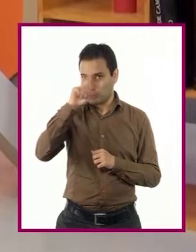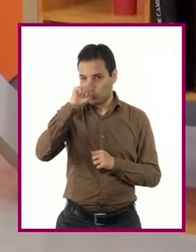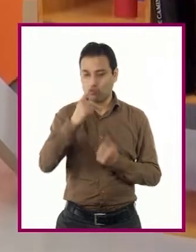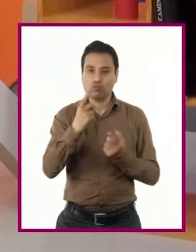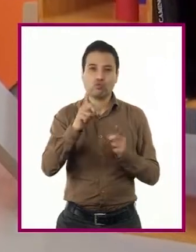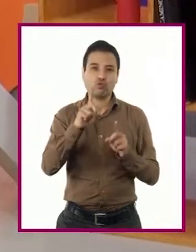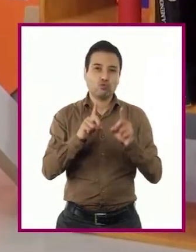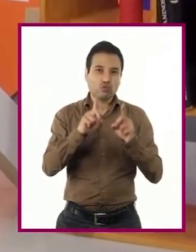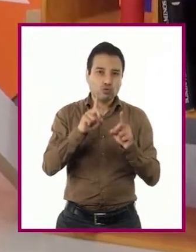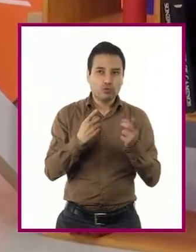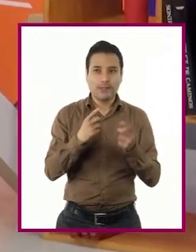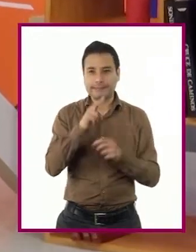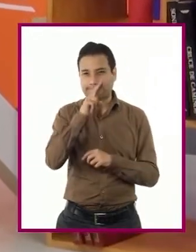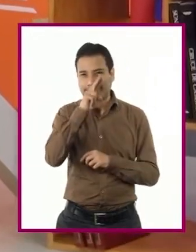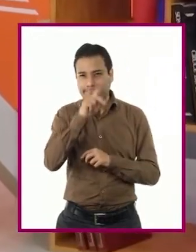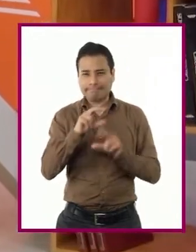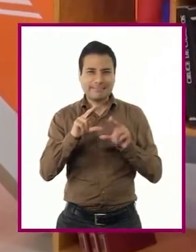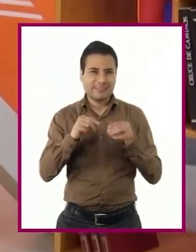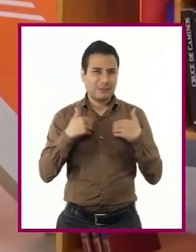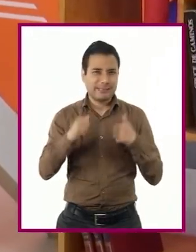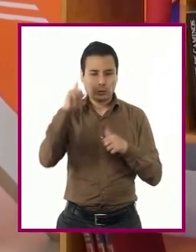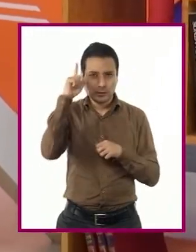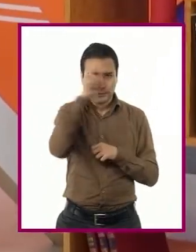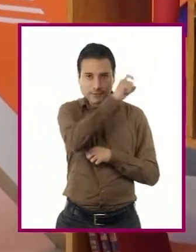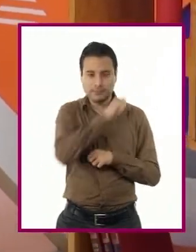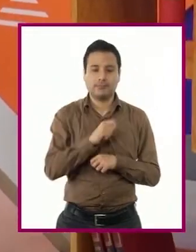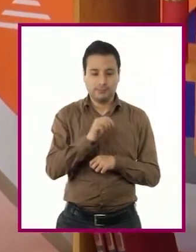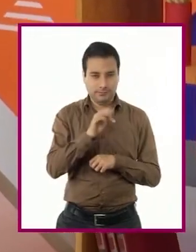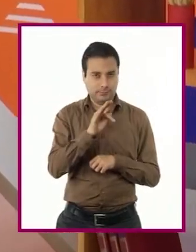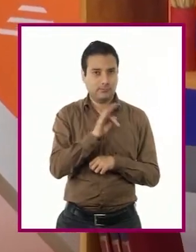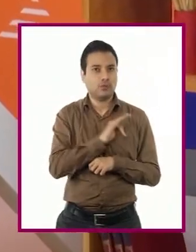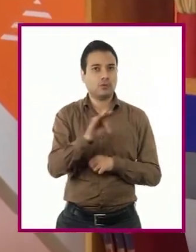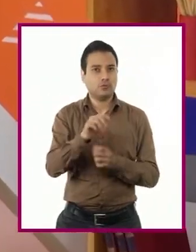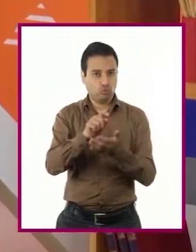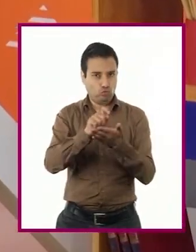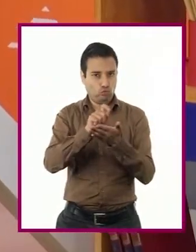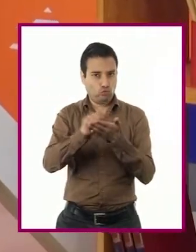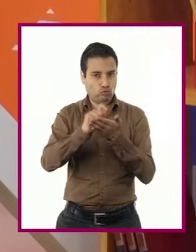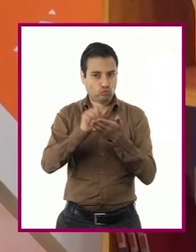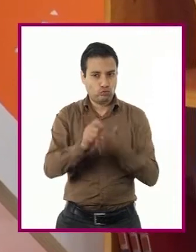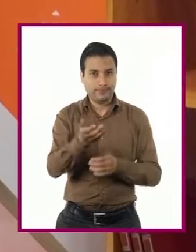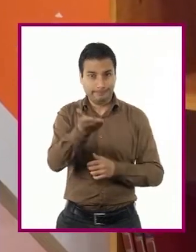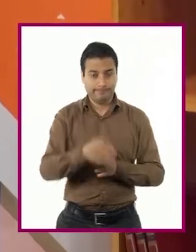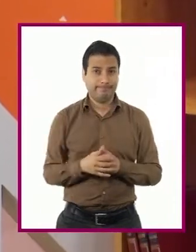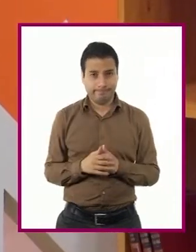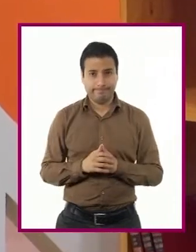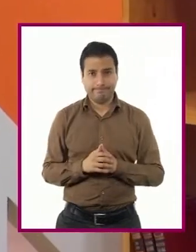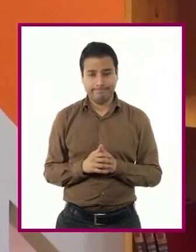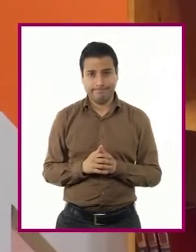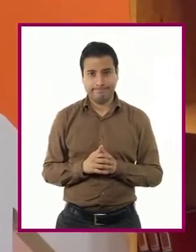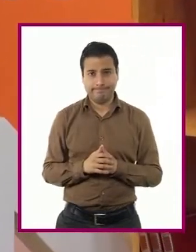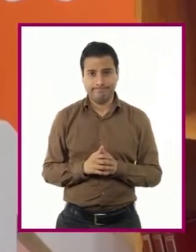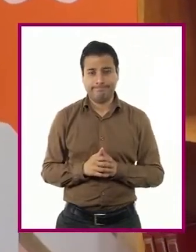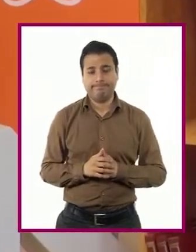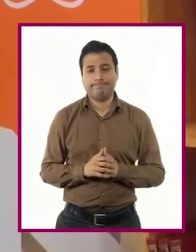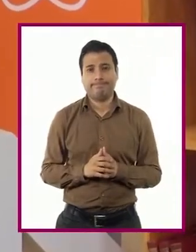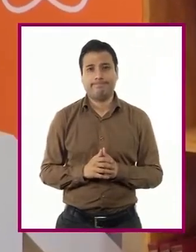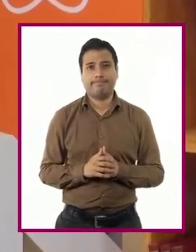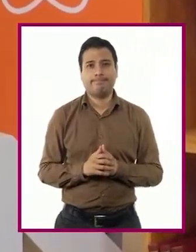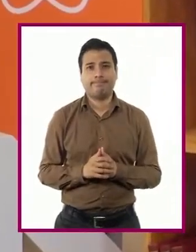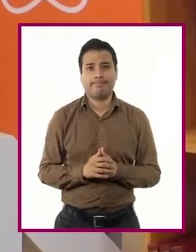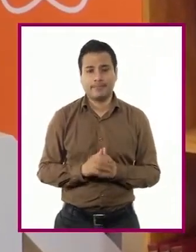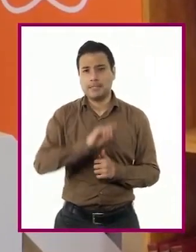dudas, inquietudes o dificultades que surjan al resolver los planteamientos, pues muchas de estas las podrán resolver al momento de consultar su